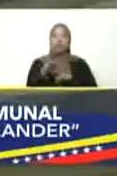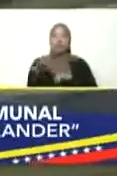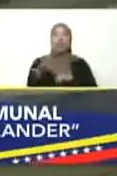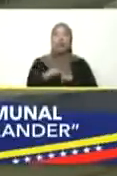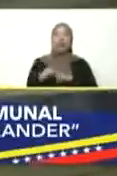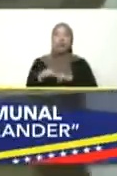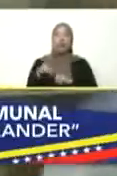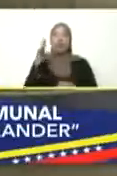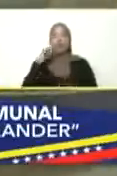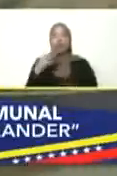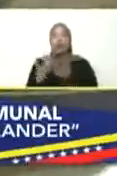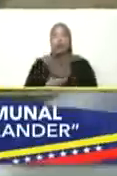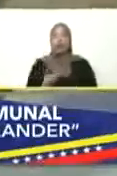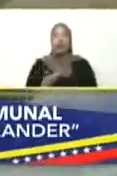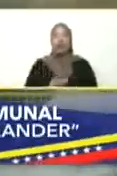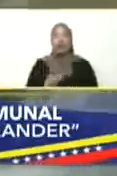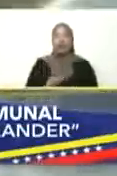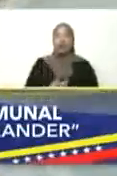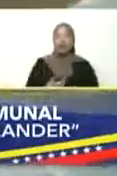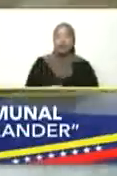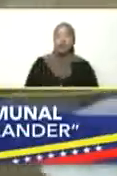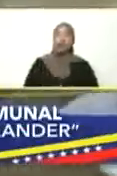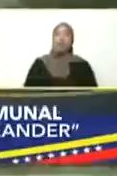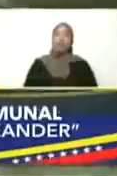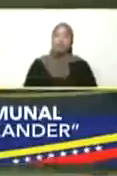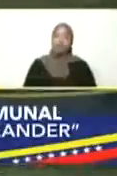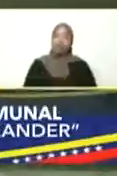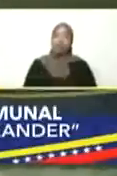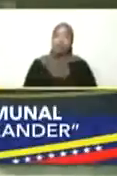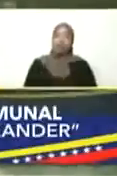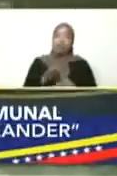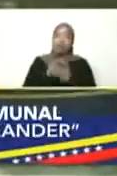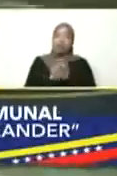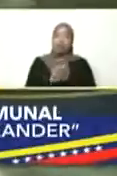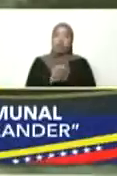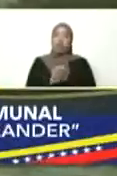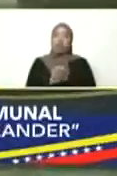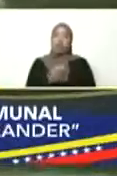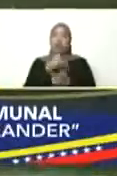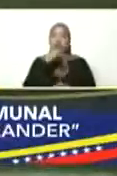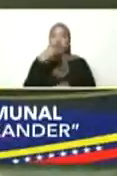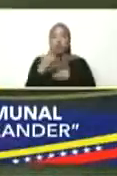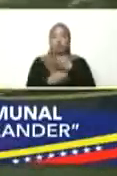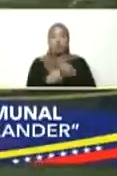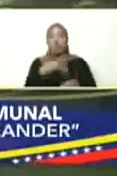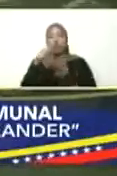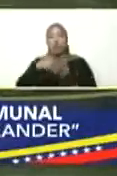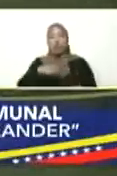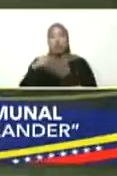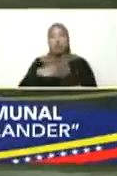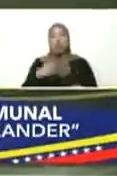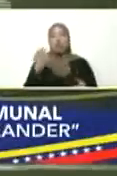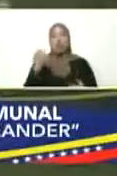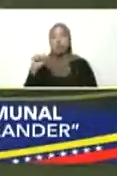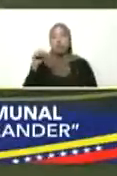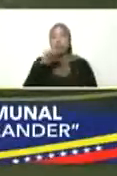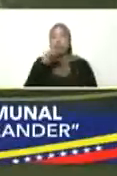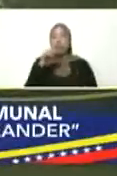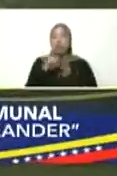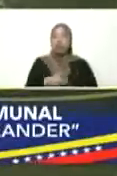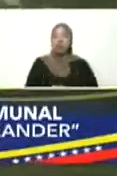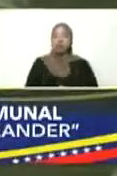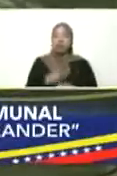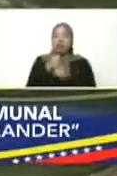con su alcalde comunero, mi compañero Ángel Prado, preside usted hoy el gran salto adelante, presidente, de